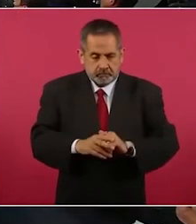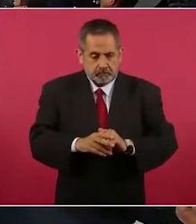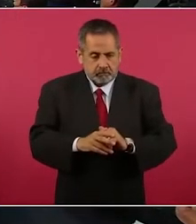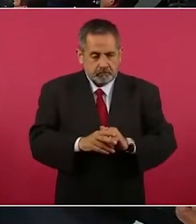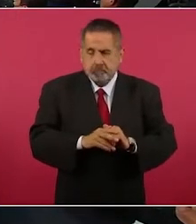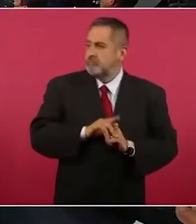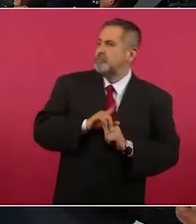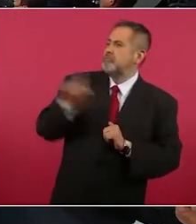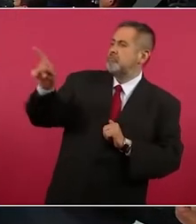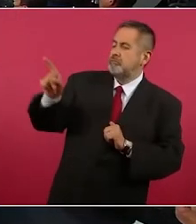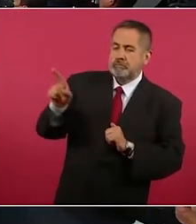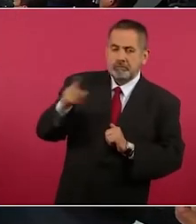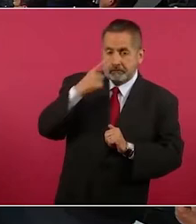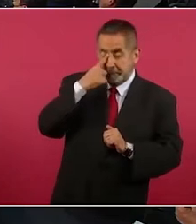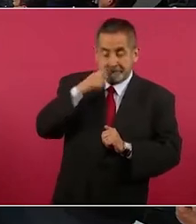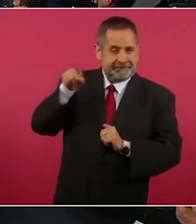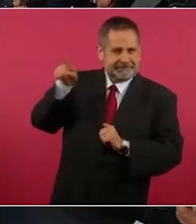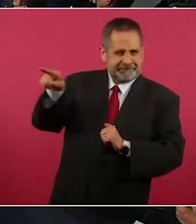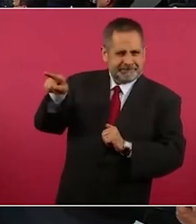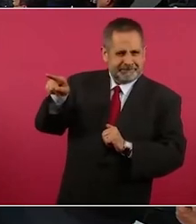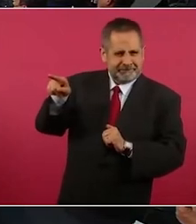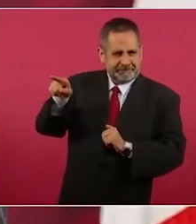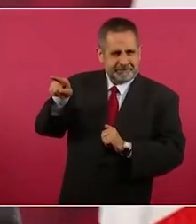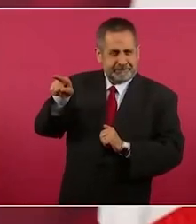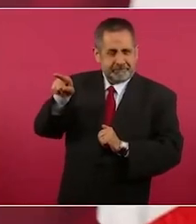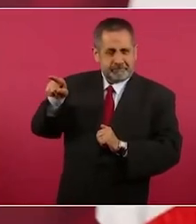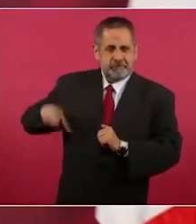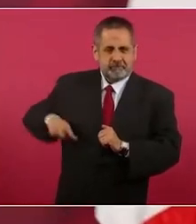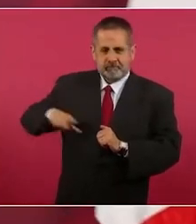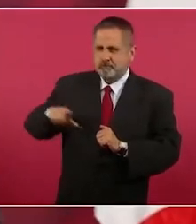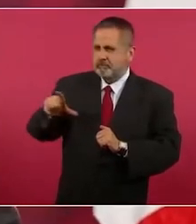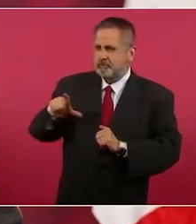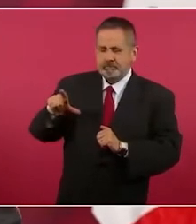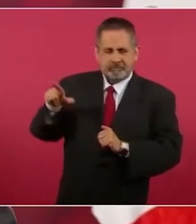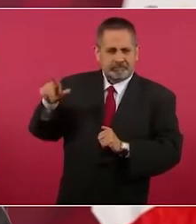hacia nosotros y hacia mí.